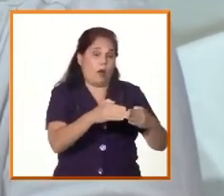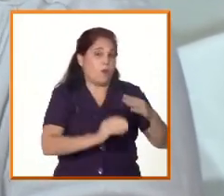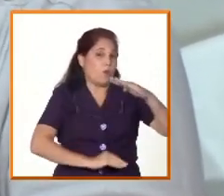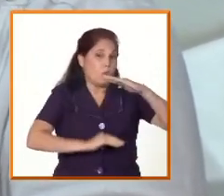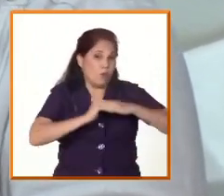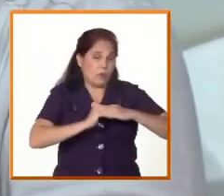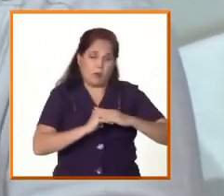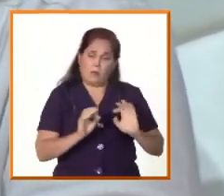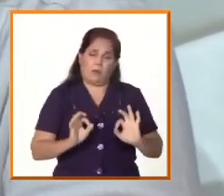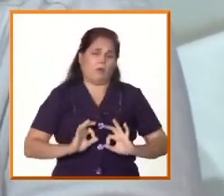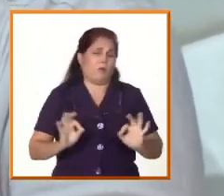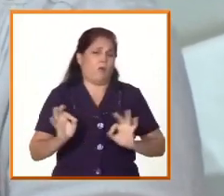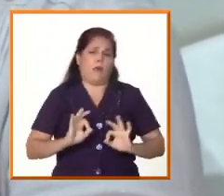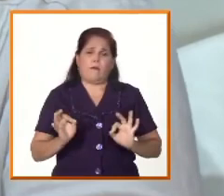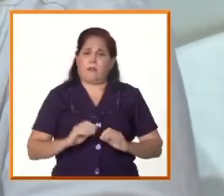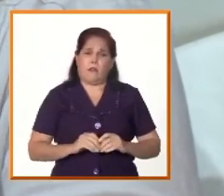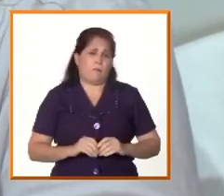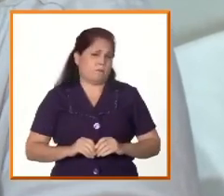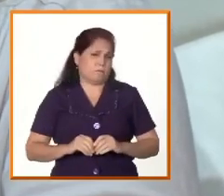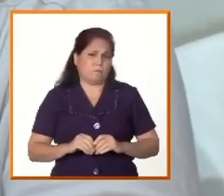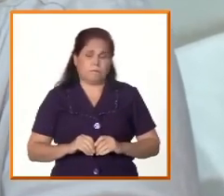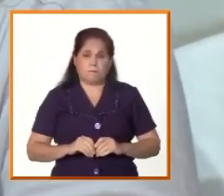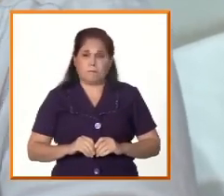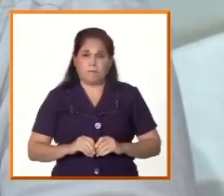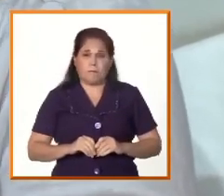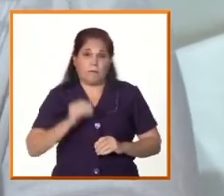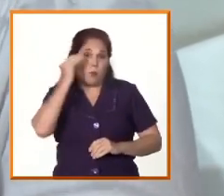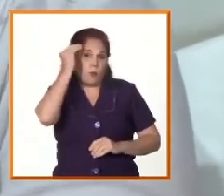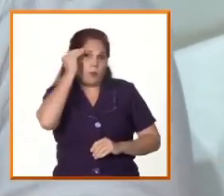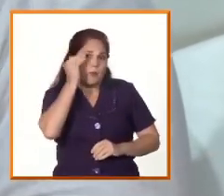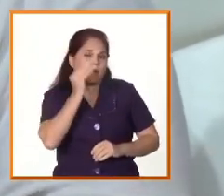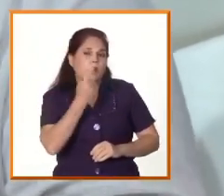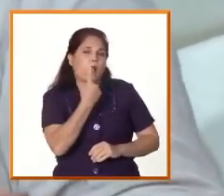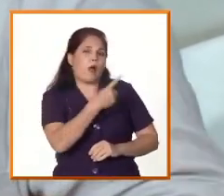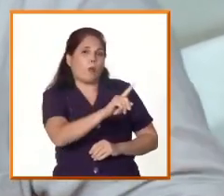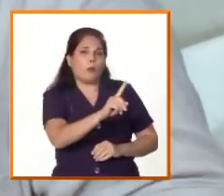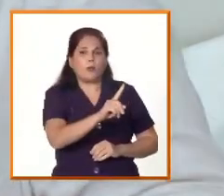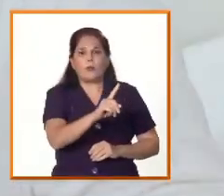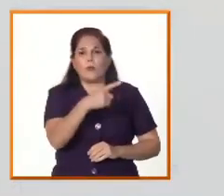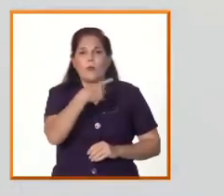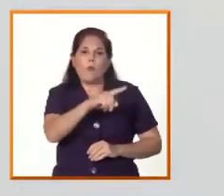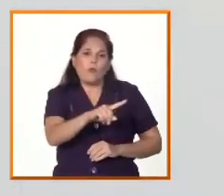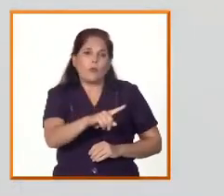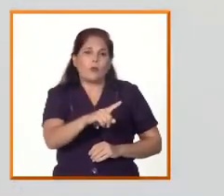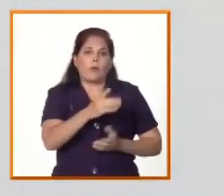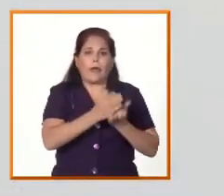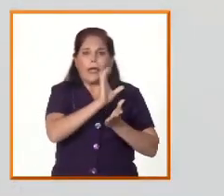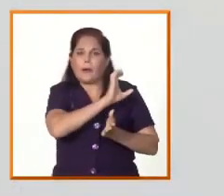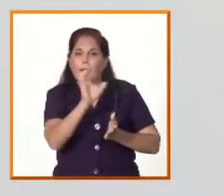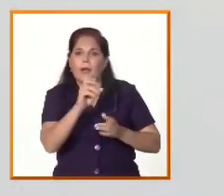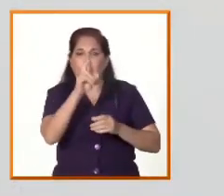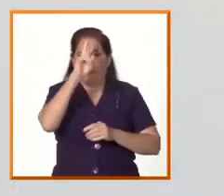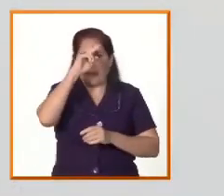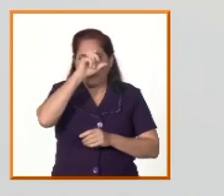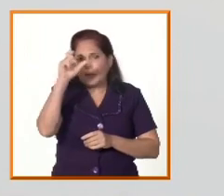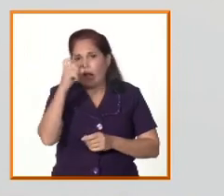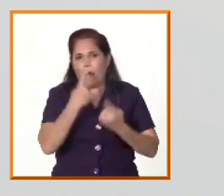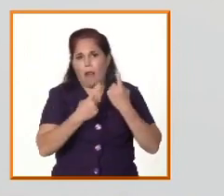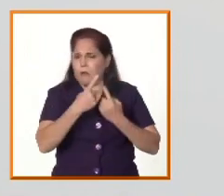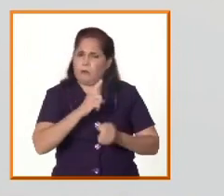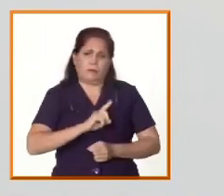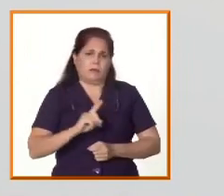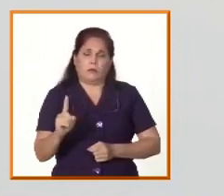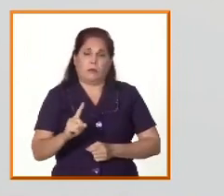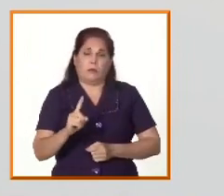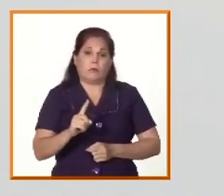de un mes en estos destinos que no son los únicos destinos que hoy demandan la harina y tiene y tiene plan por tanto